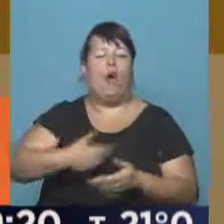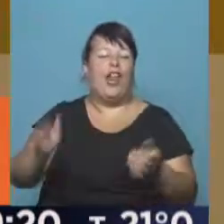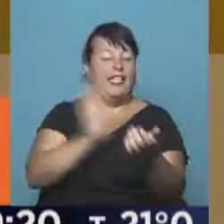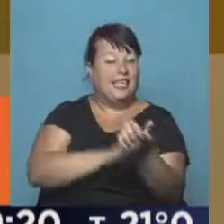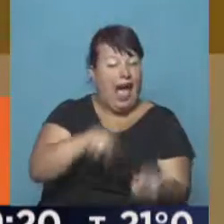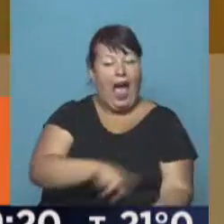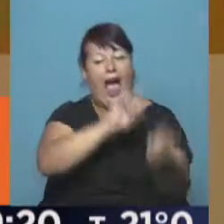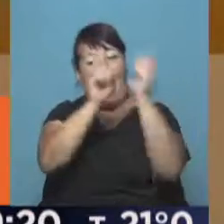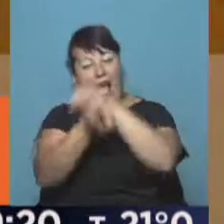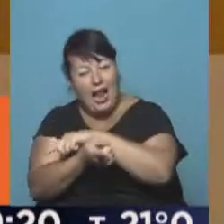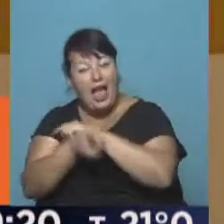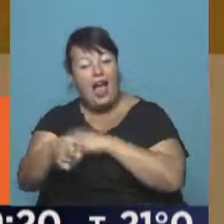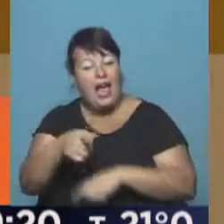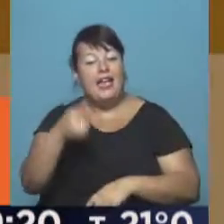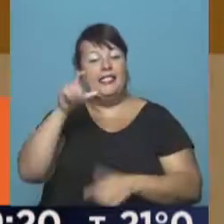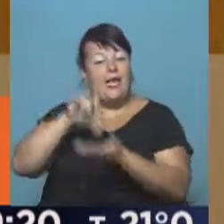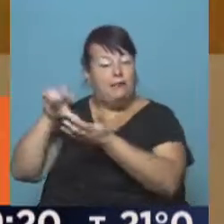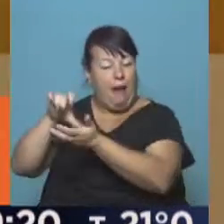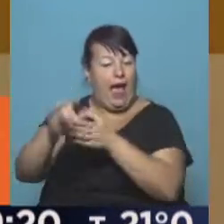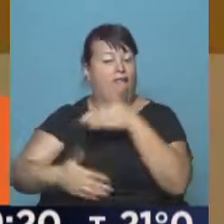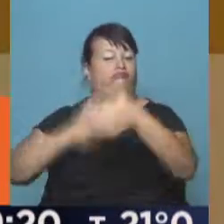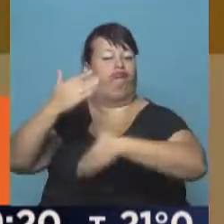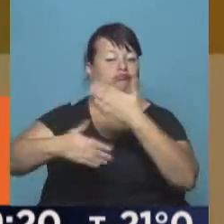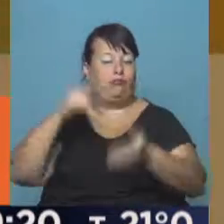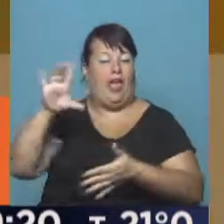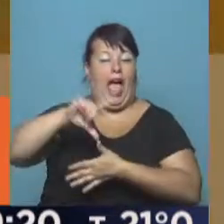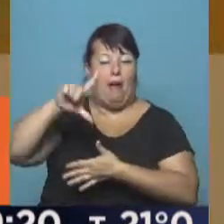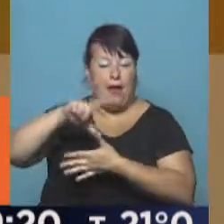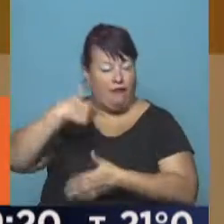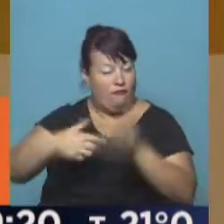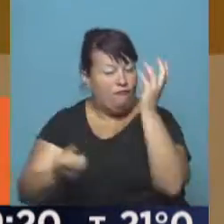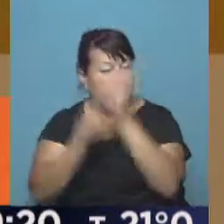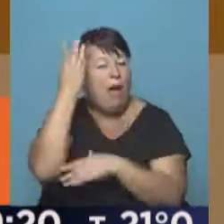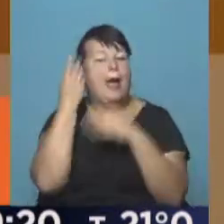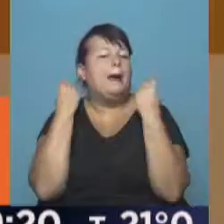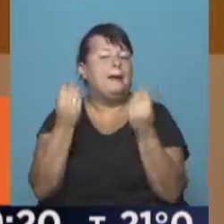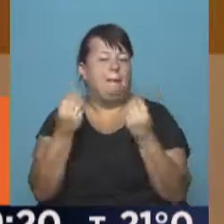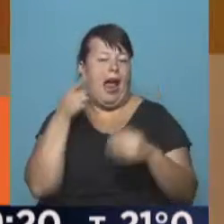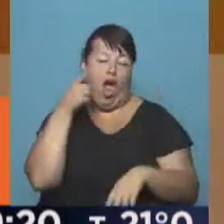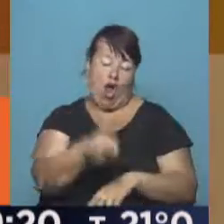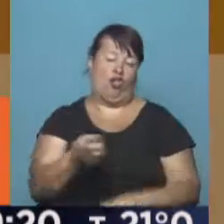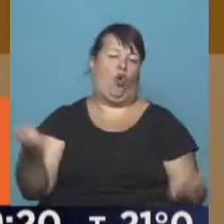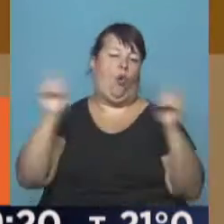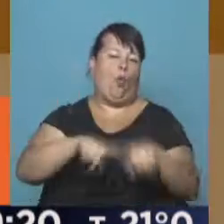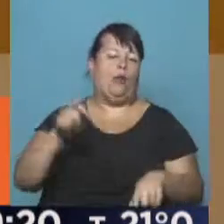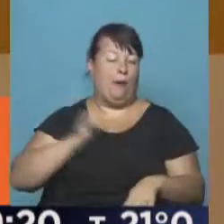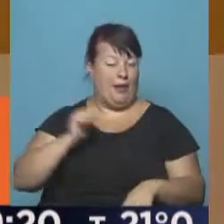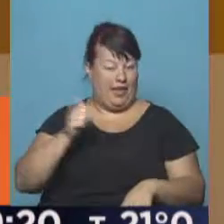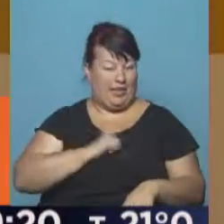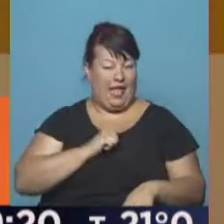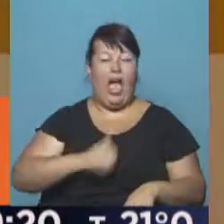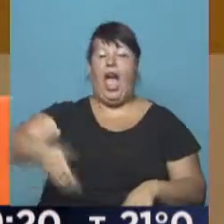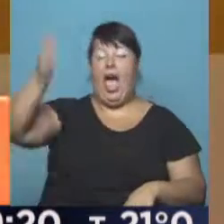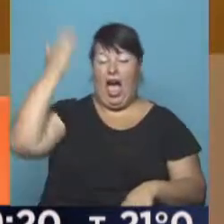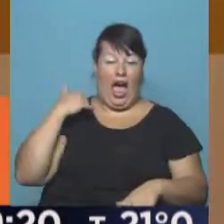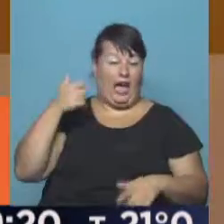es al revés. Esto lo hicieron los países más progresistas de América Latina justamente para impedir que volvieran los golpes militares que antes